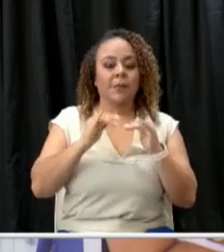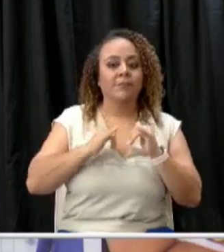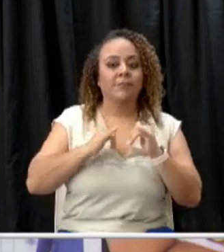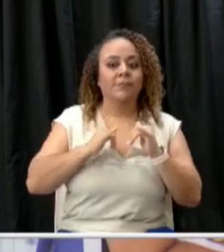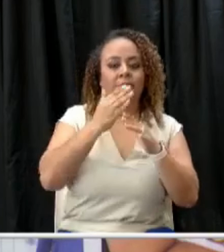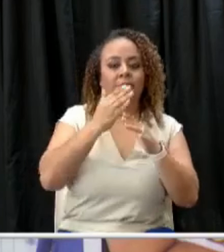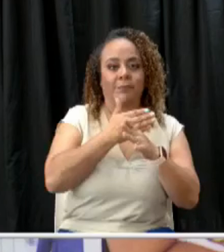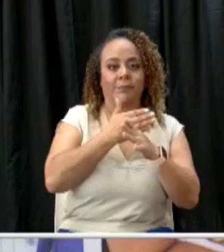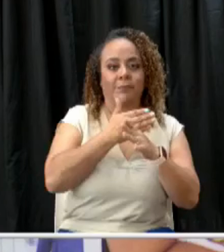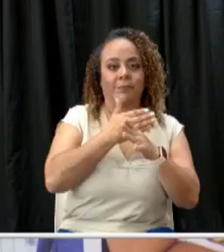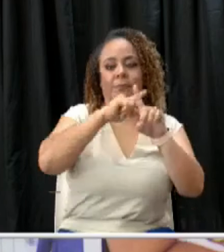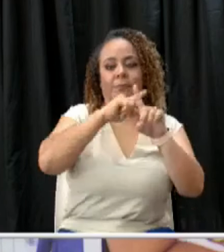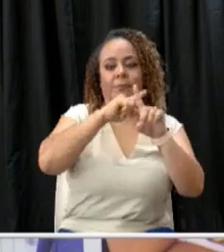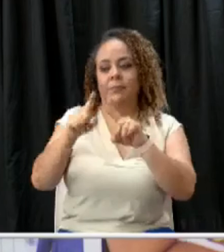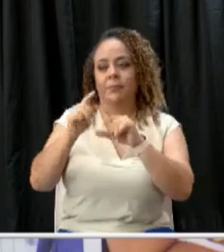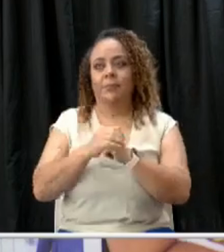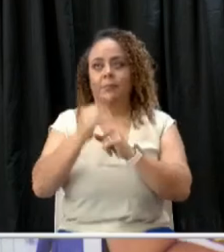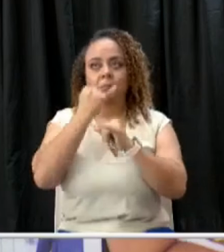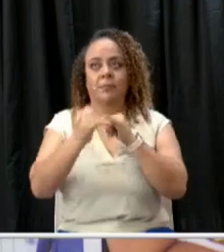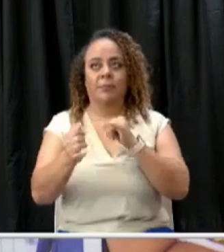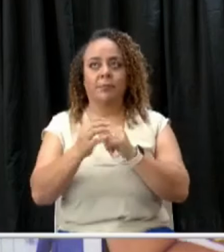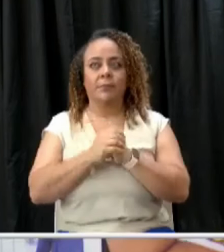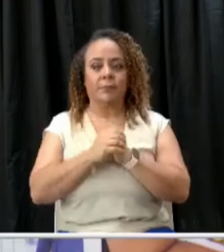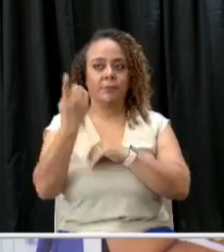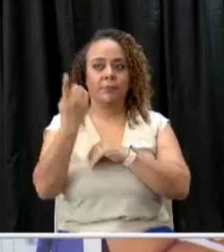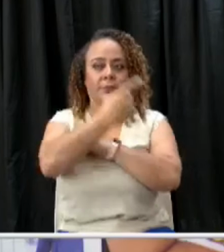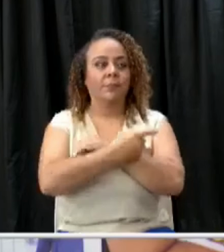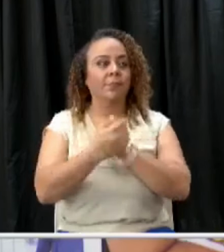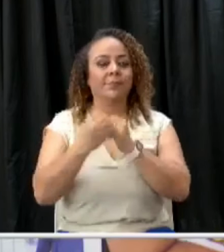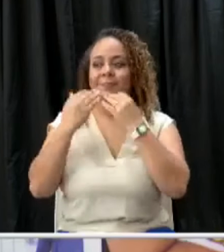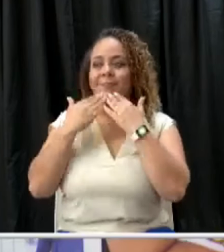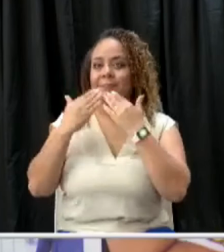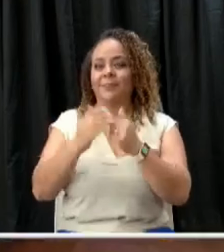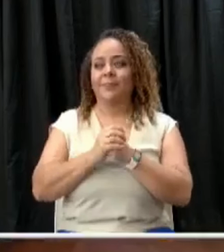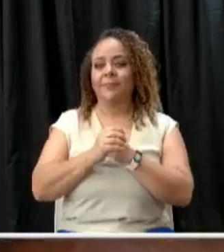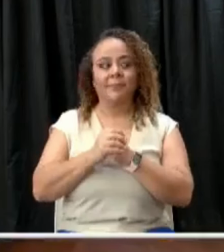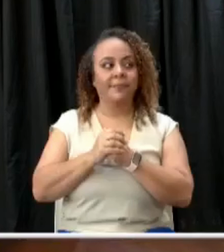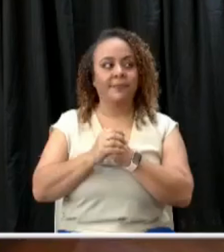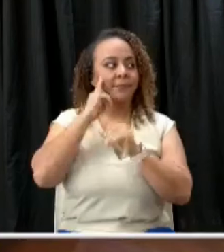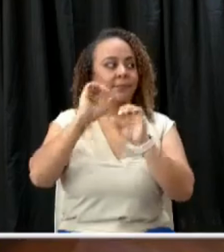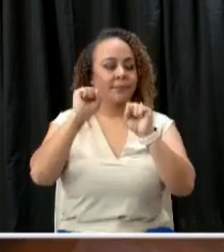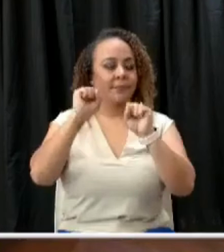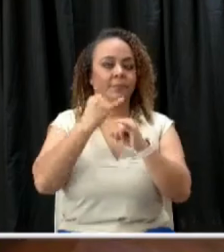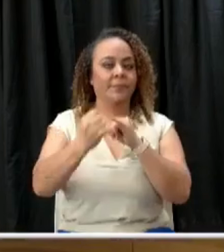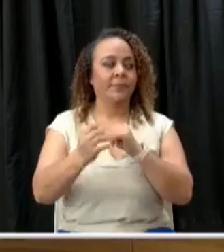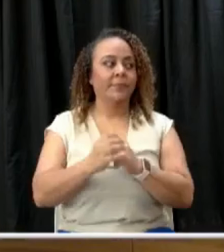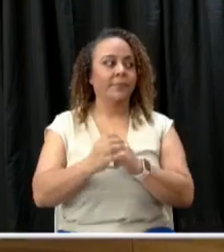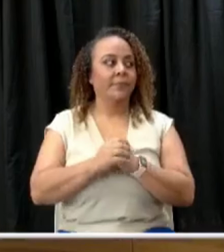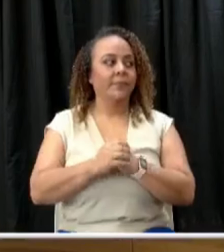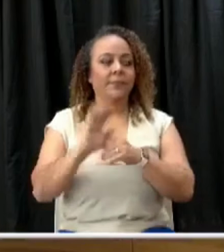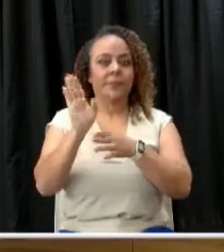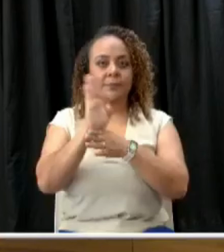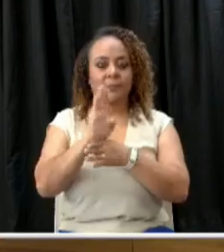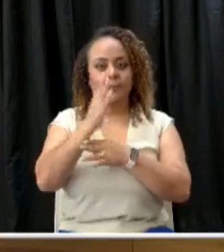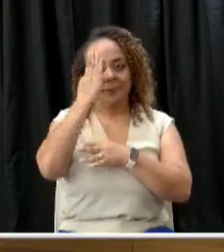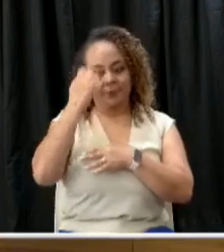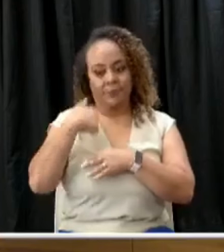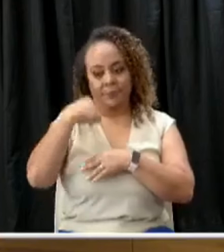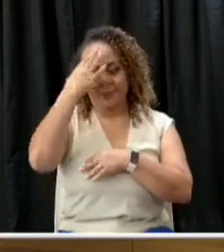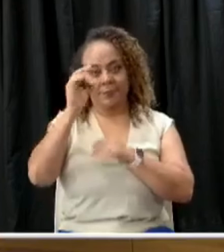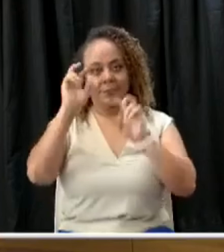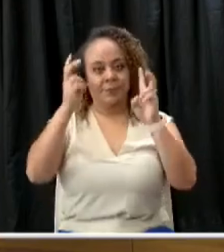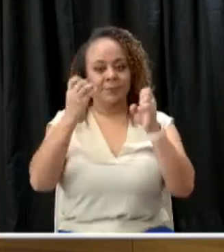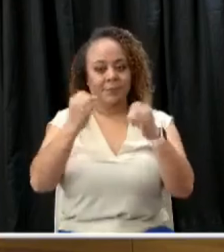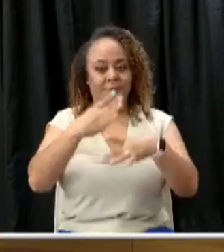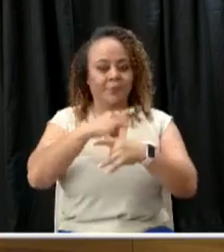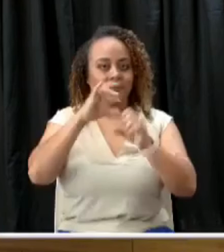que las diferencias al final del día. Muchísimas gracias, Esteban. Para ir finalizando la transmisión en vivo, porque creo que el tema es tan interesante